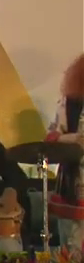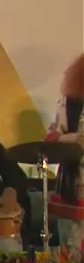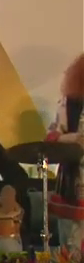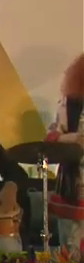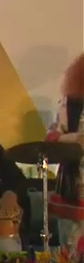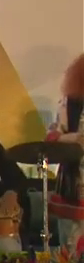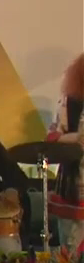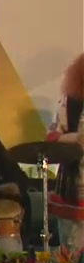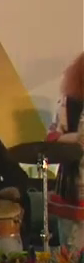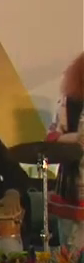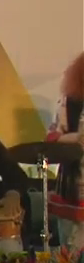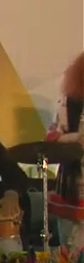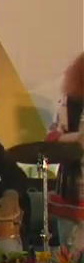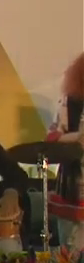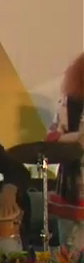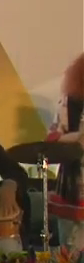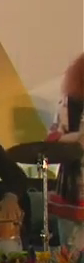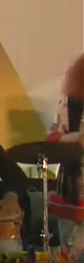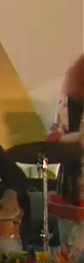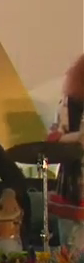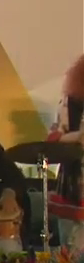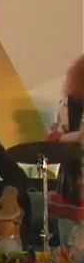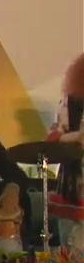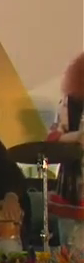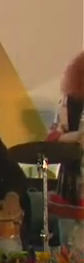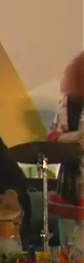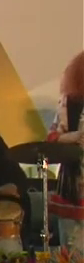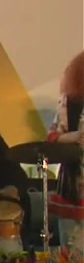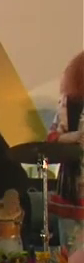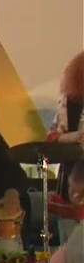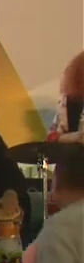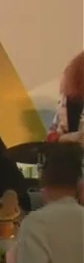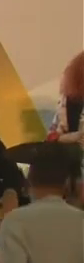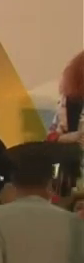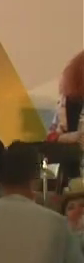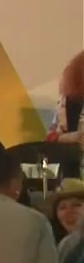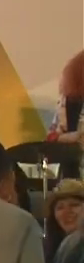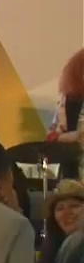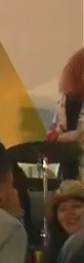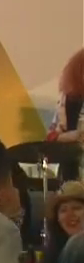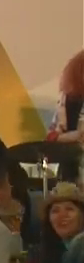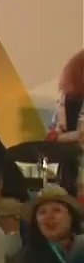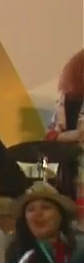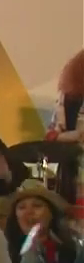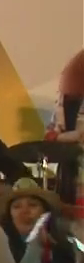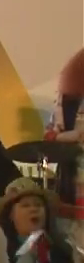pasará. Los venceremos, amor, no pasará.